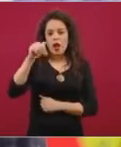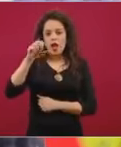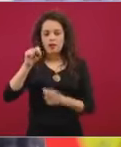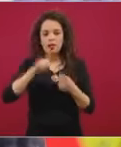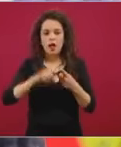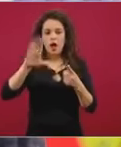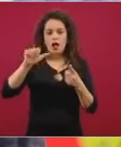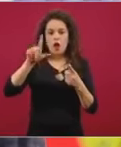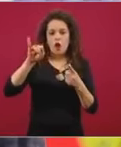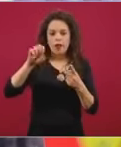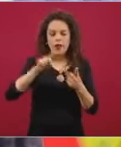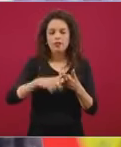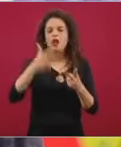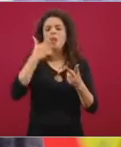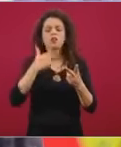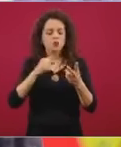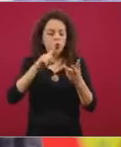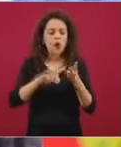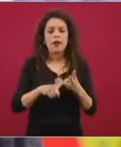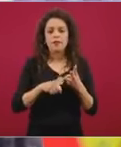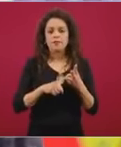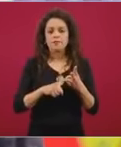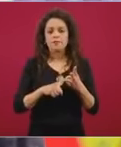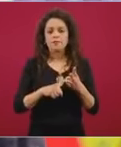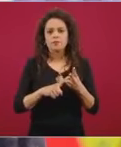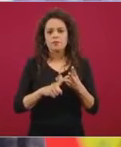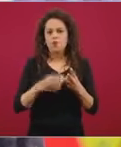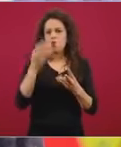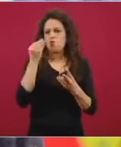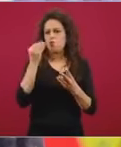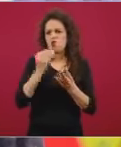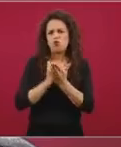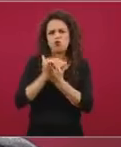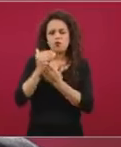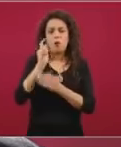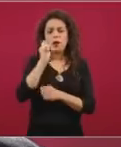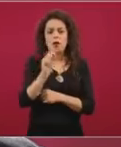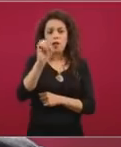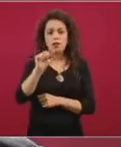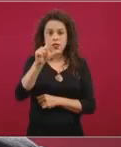exceso de azúcares y exceso de sal.